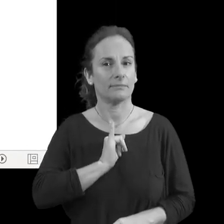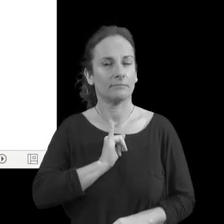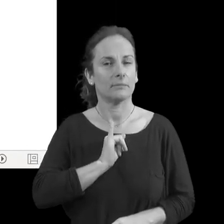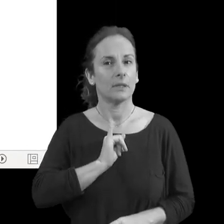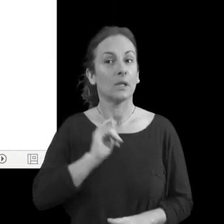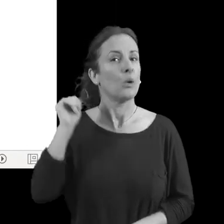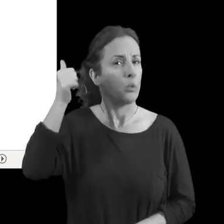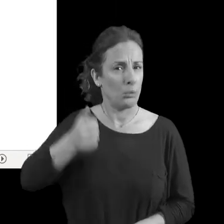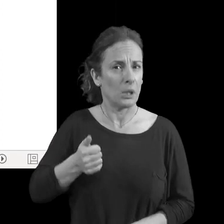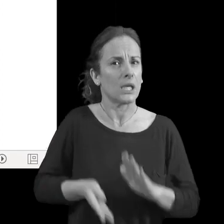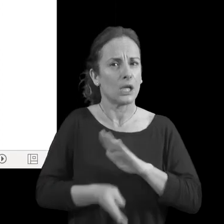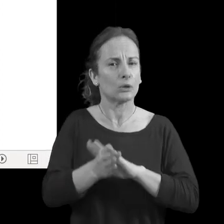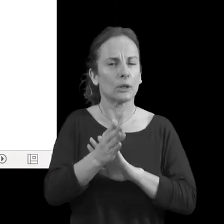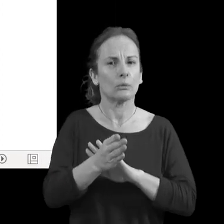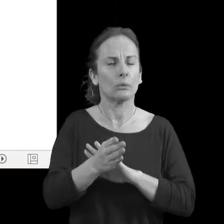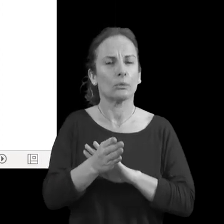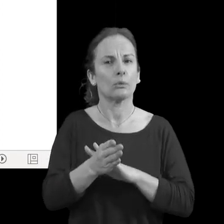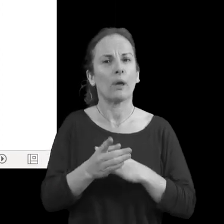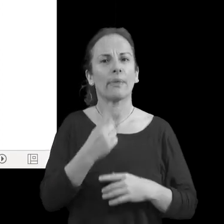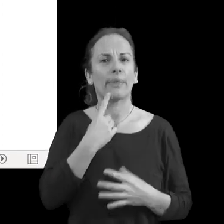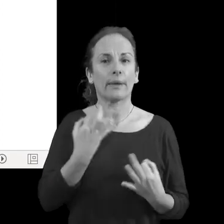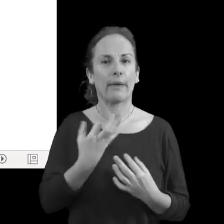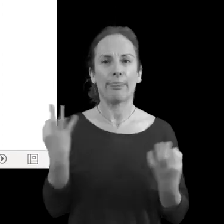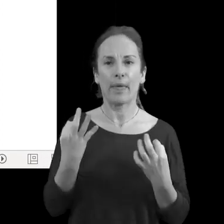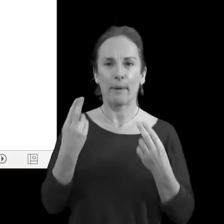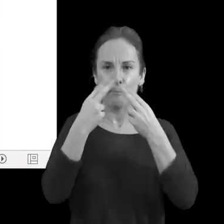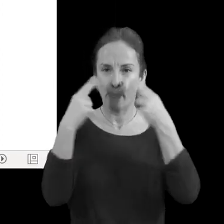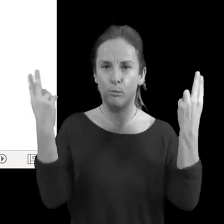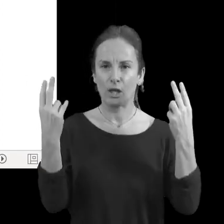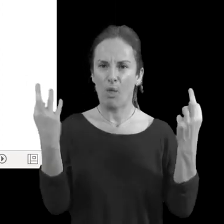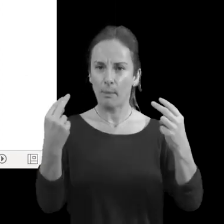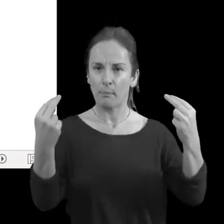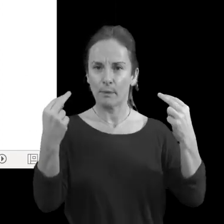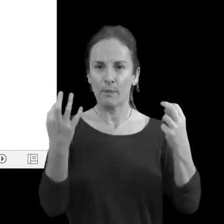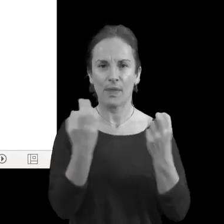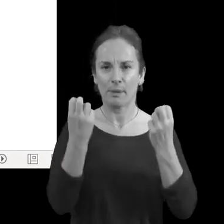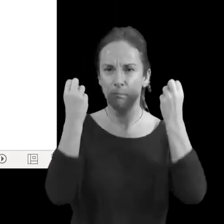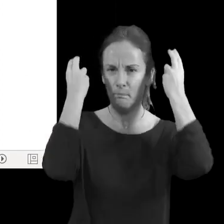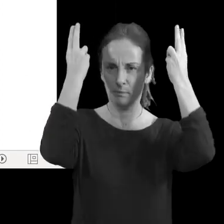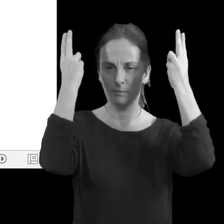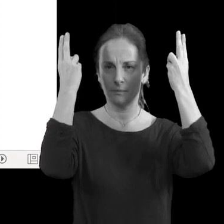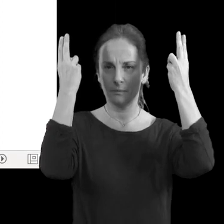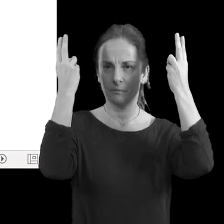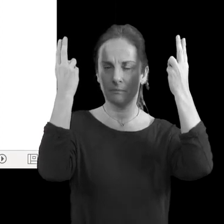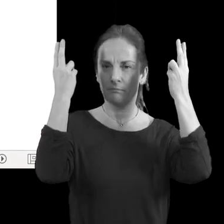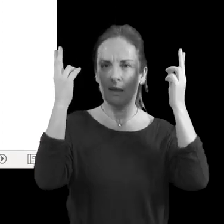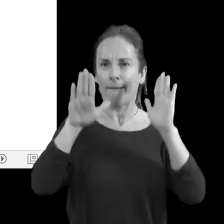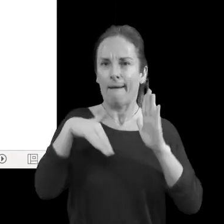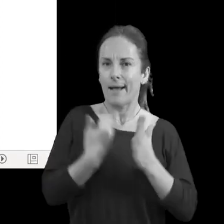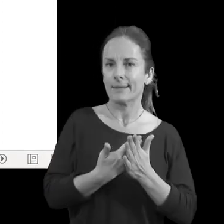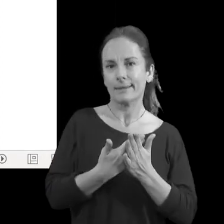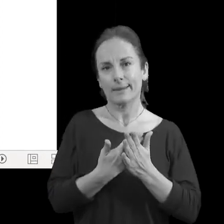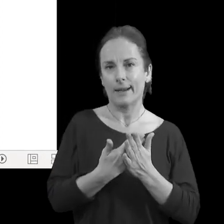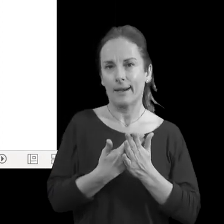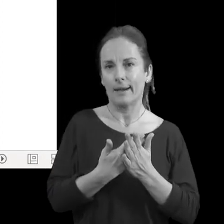y se sigue defendiendo la línea de que hay que ser visibles, ¿no? La idea esta de que hay que estar ahí fuera, hay que ser visibles, y si me permitís un poco a